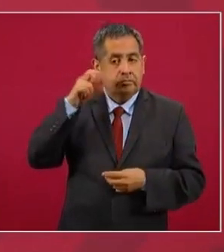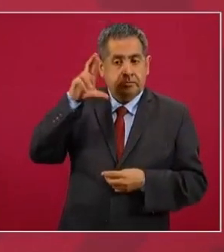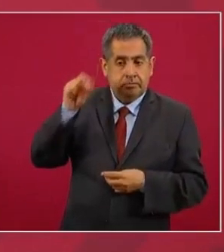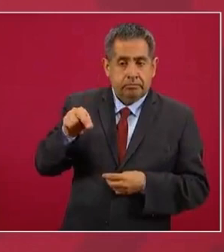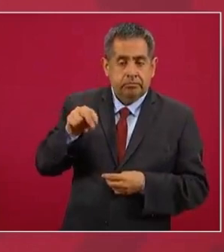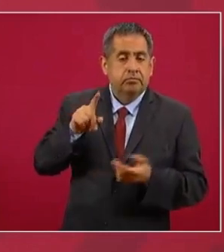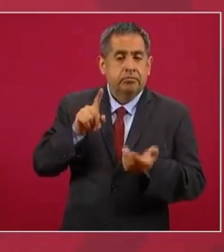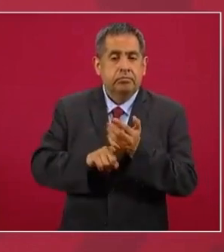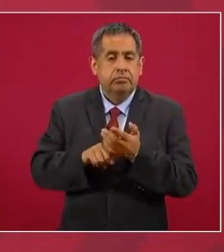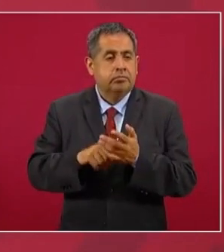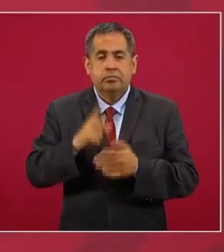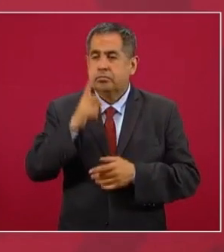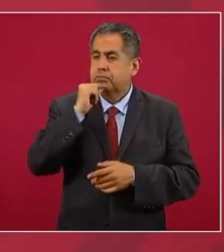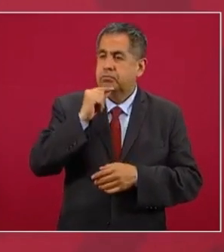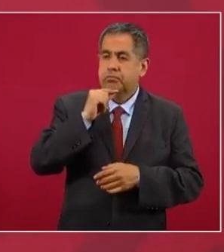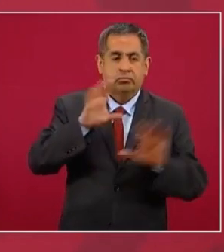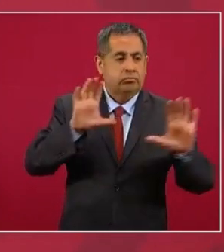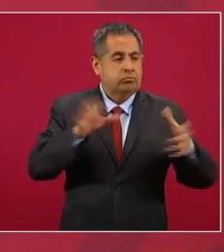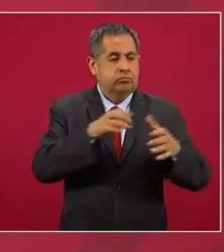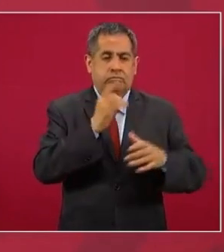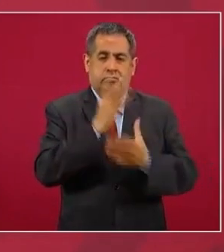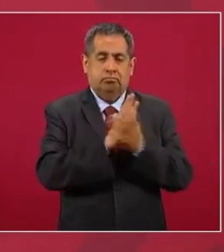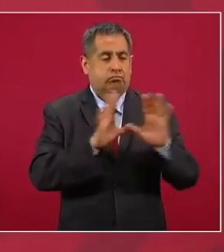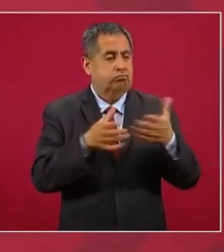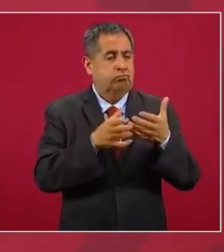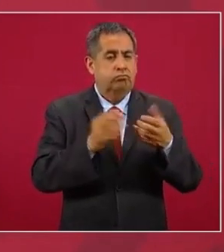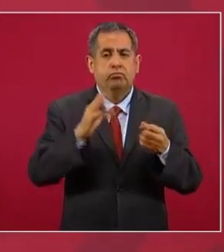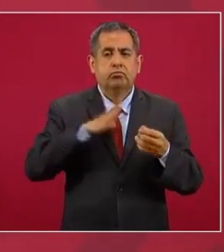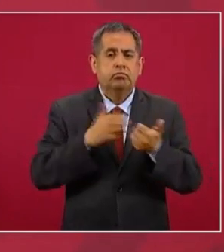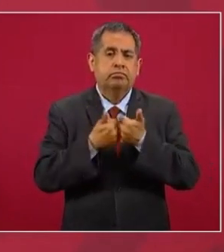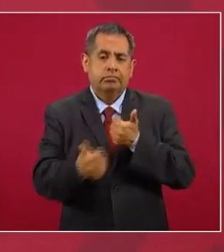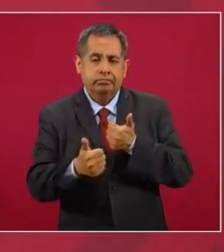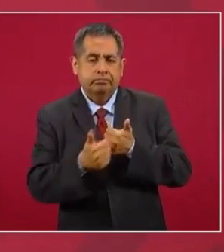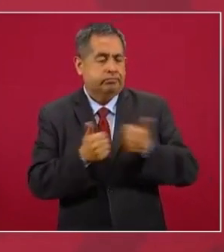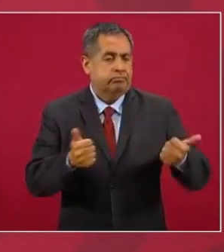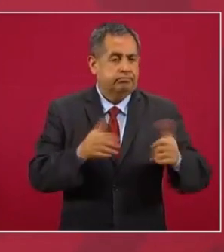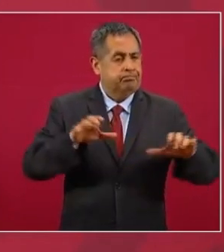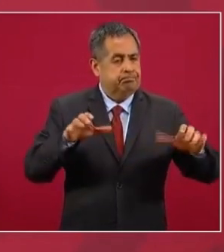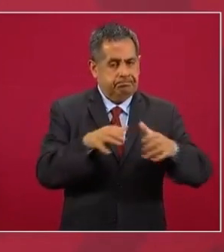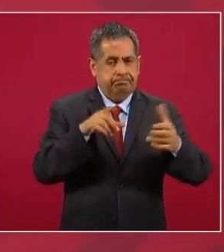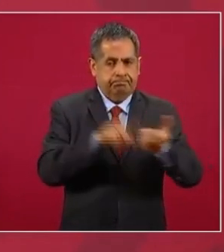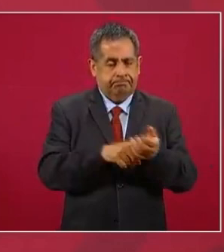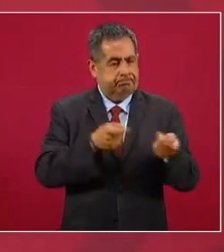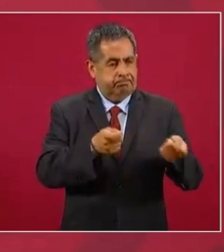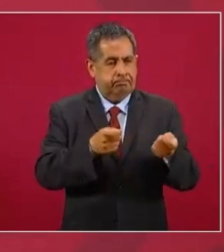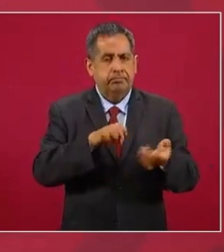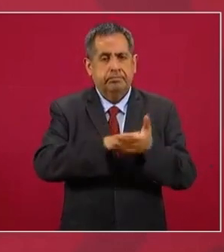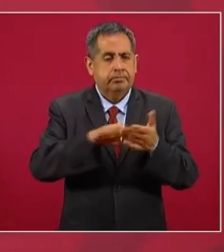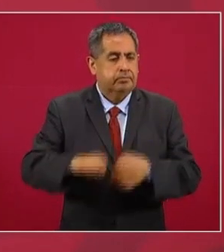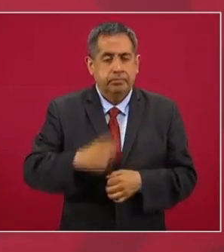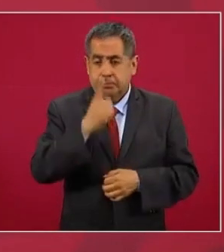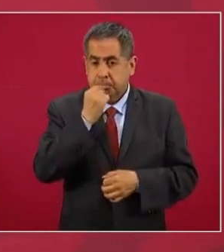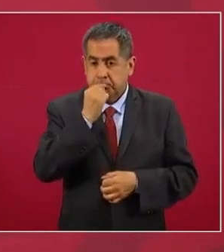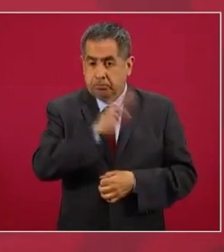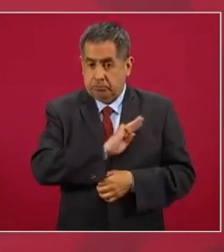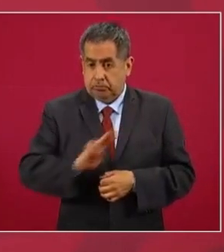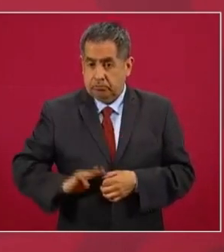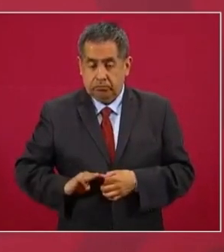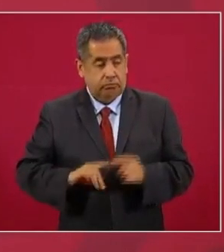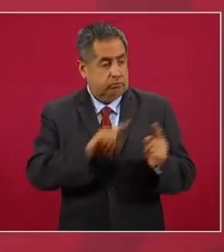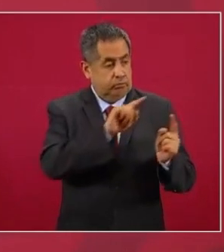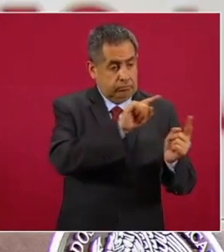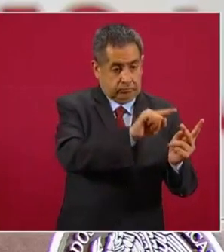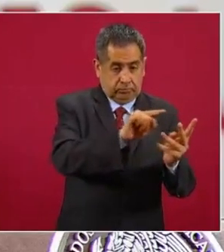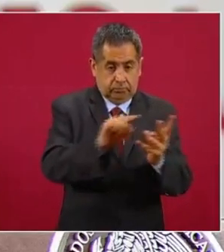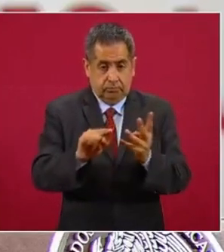mando único. Es decir, que la policía de los municipios tiene